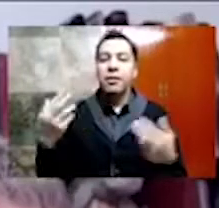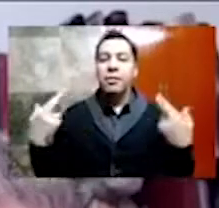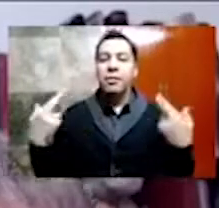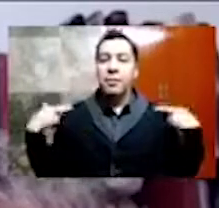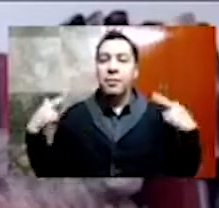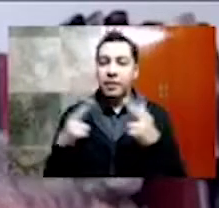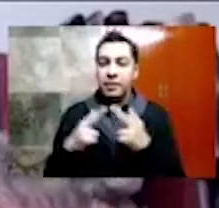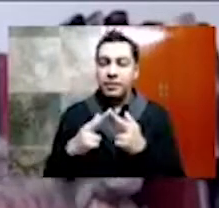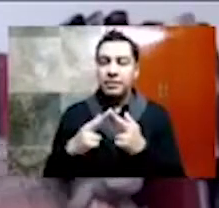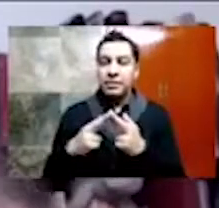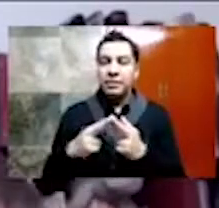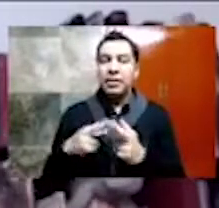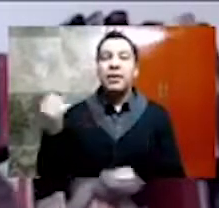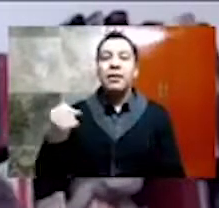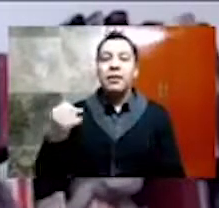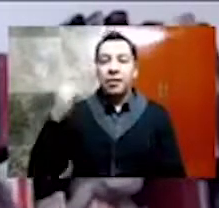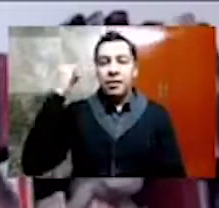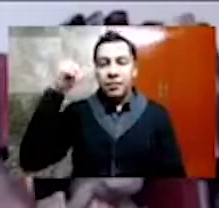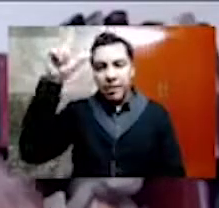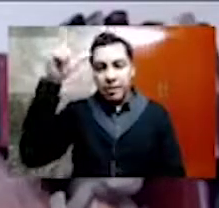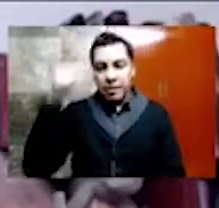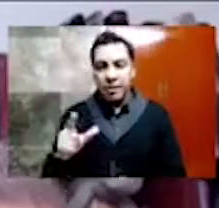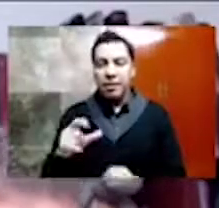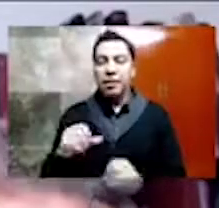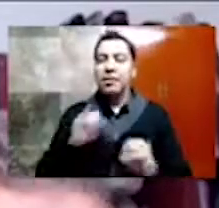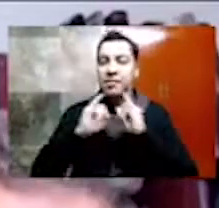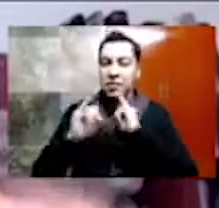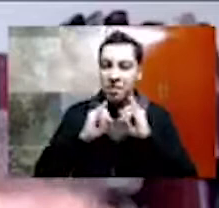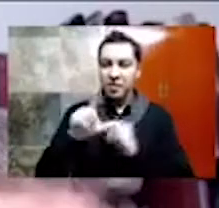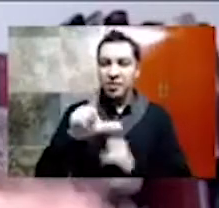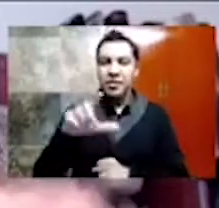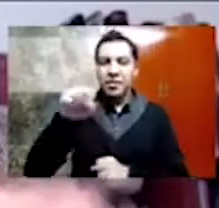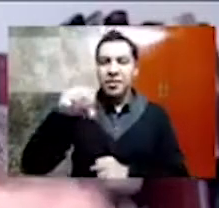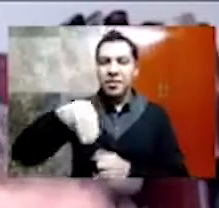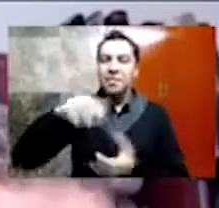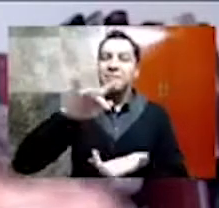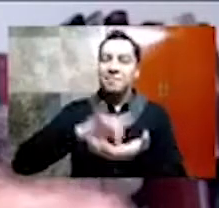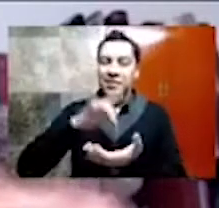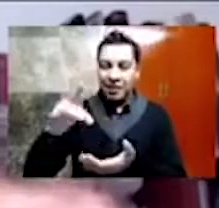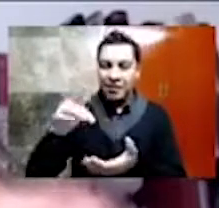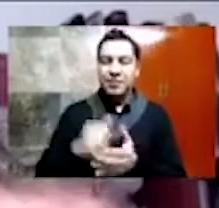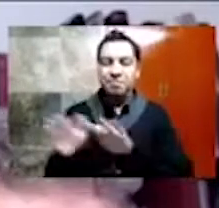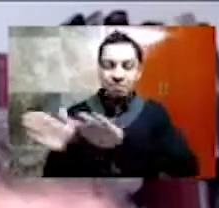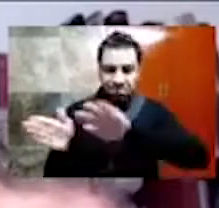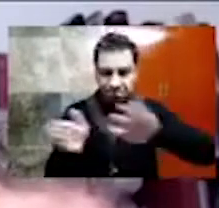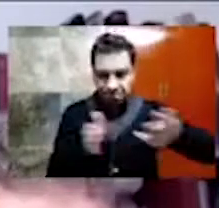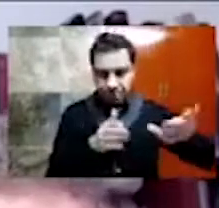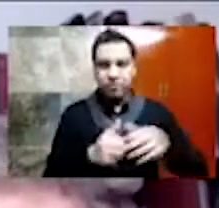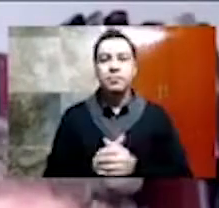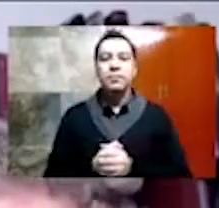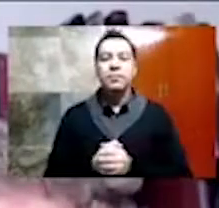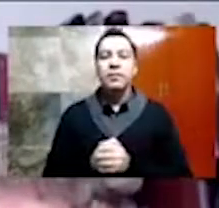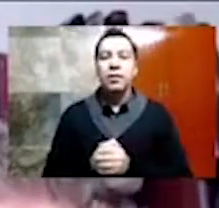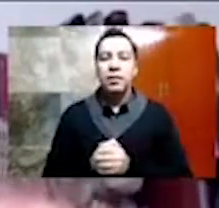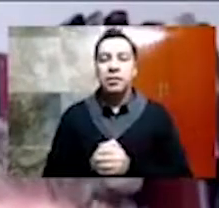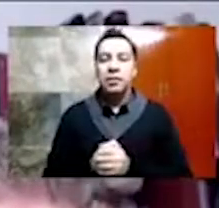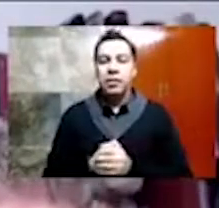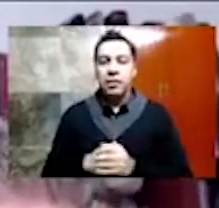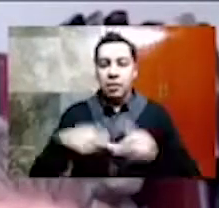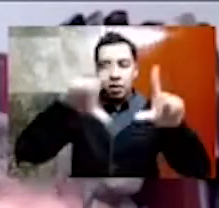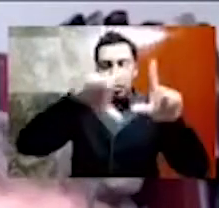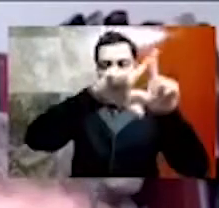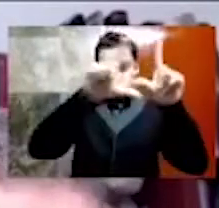nuestros traductores, muchísimas, muchísimas gracias. La Cuenca de México es de la